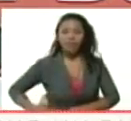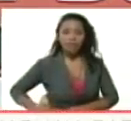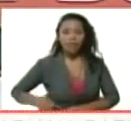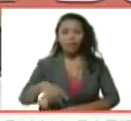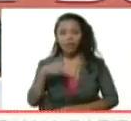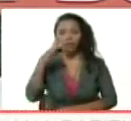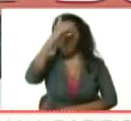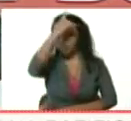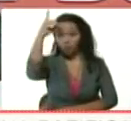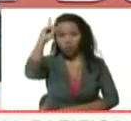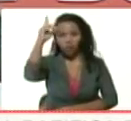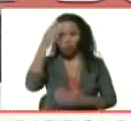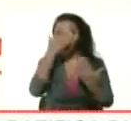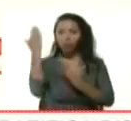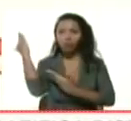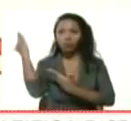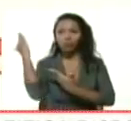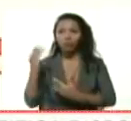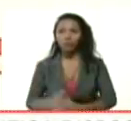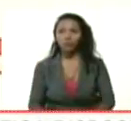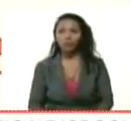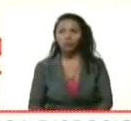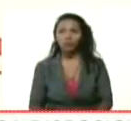Roja, Diosdado Cabello.